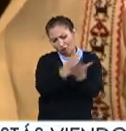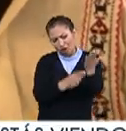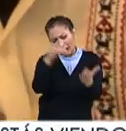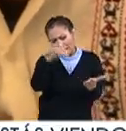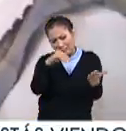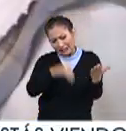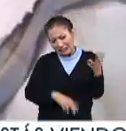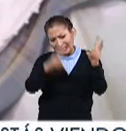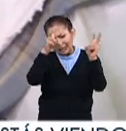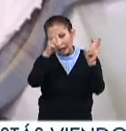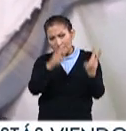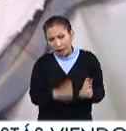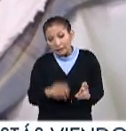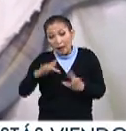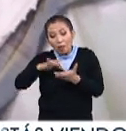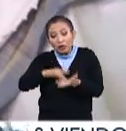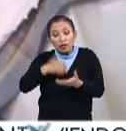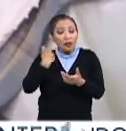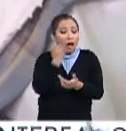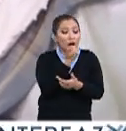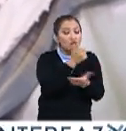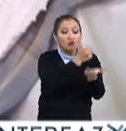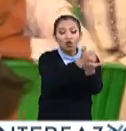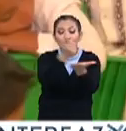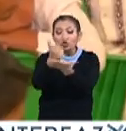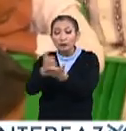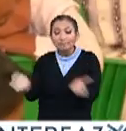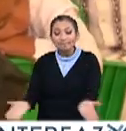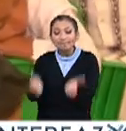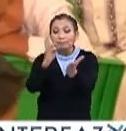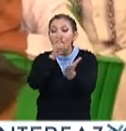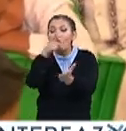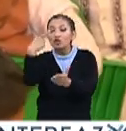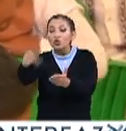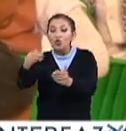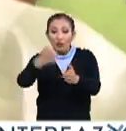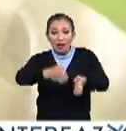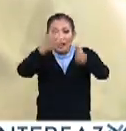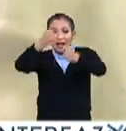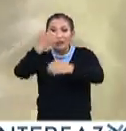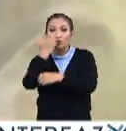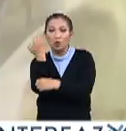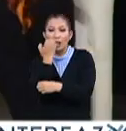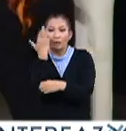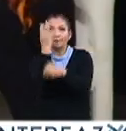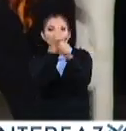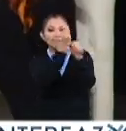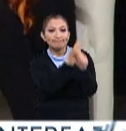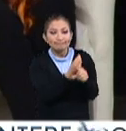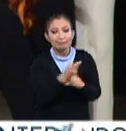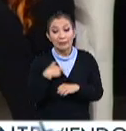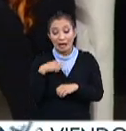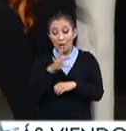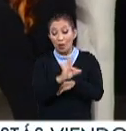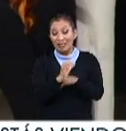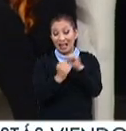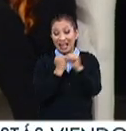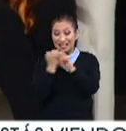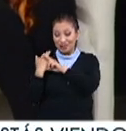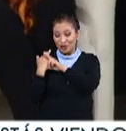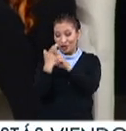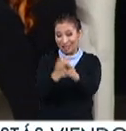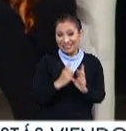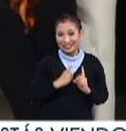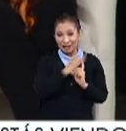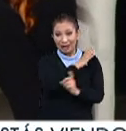programas y contenidos, apoyado a los estudiantes y promovido la mejora de la infraestructura de las escuelas. En el marco del 40 aniversario